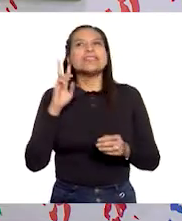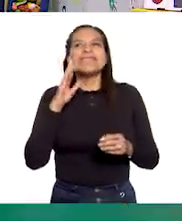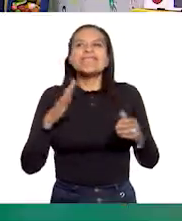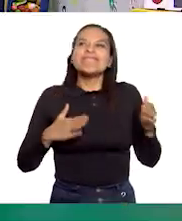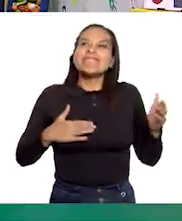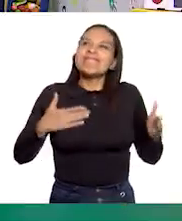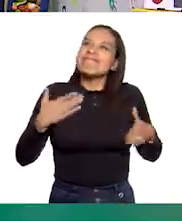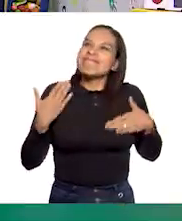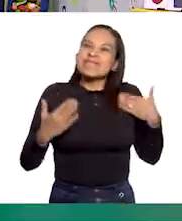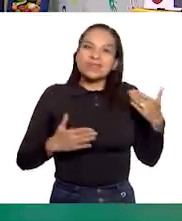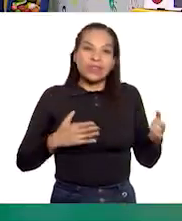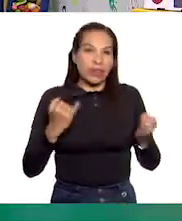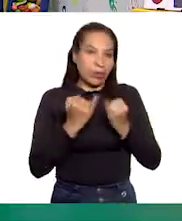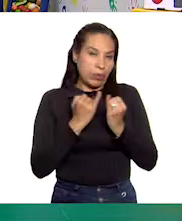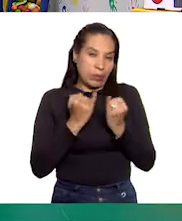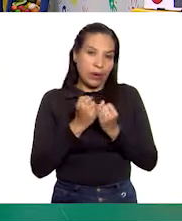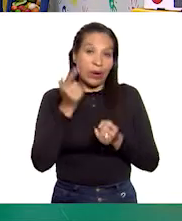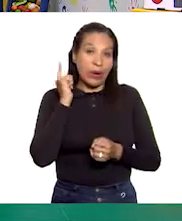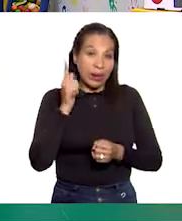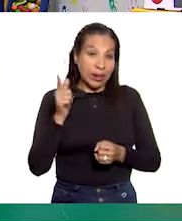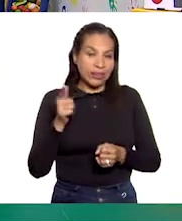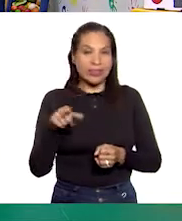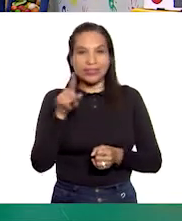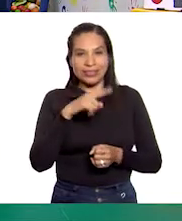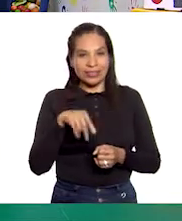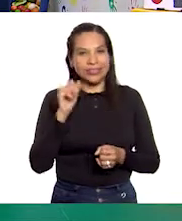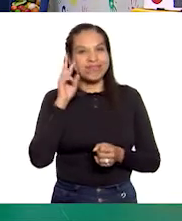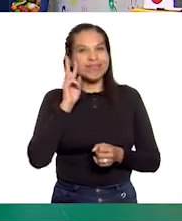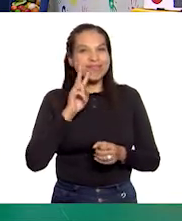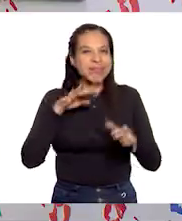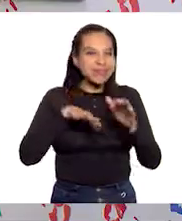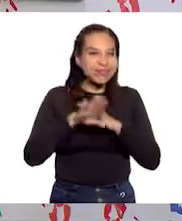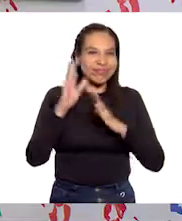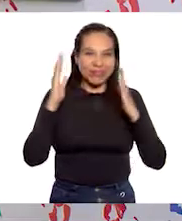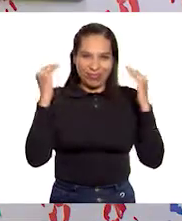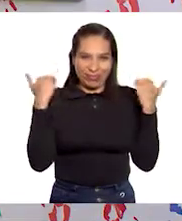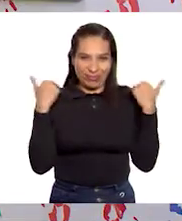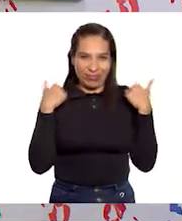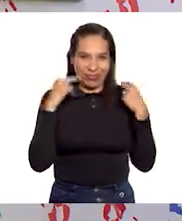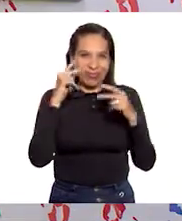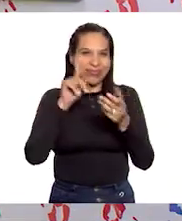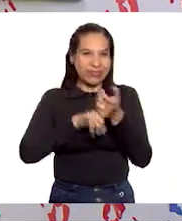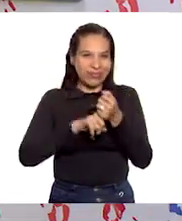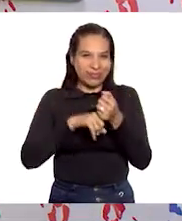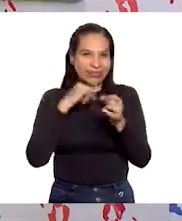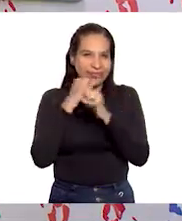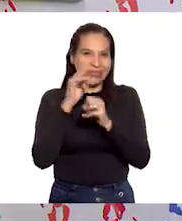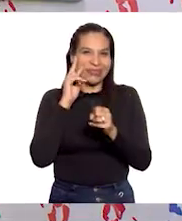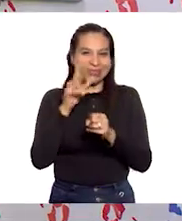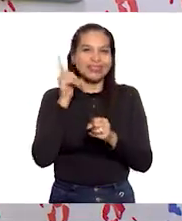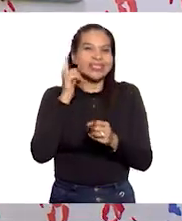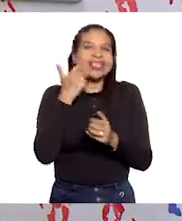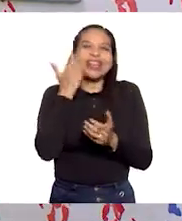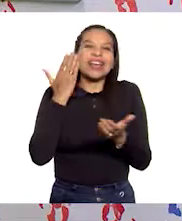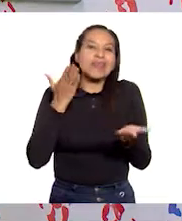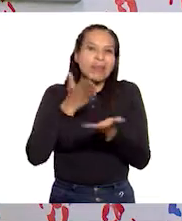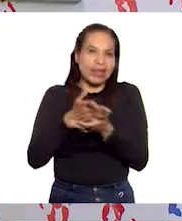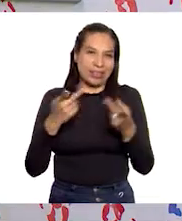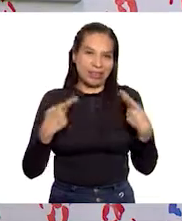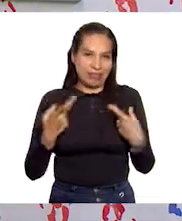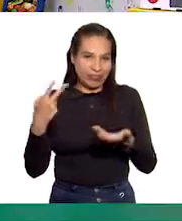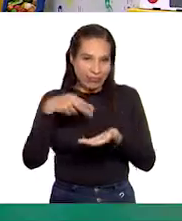disfruta y pues esperamos que con el recorrido virtual que hicimos, la gente se contagie de las ganas de ir.